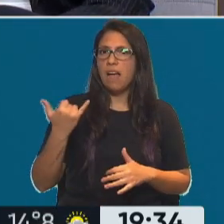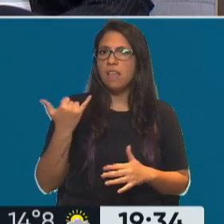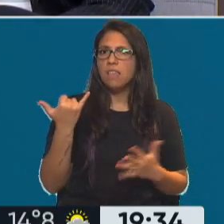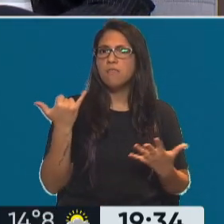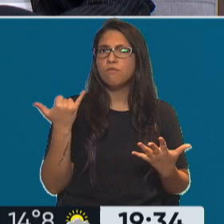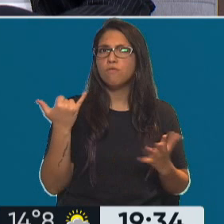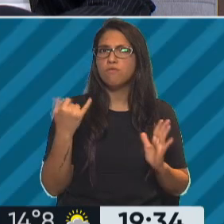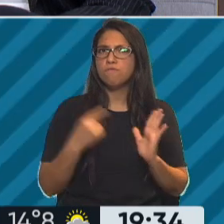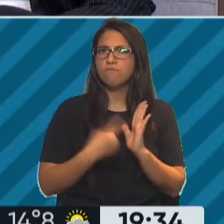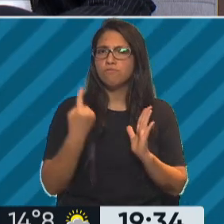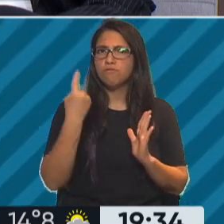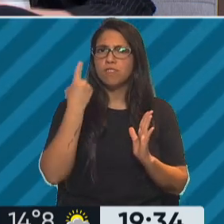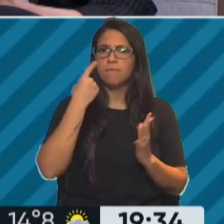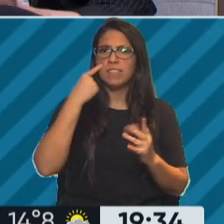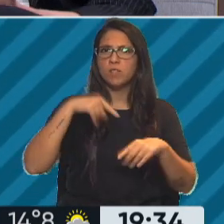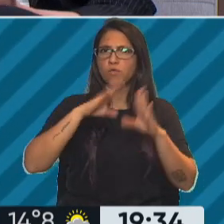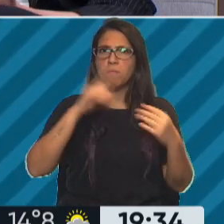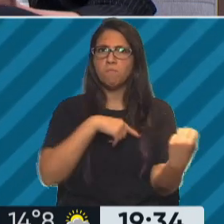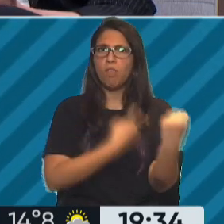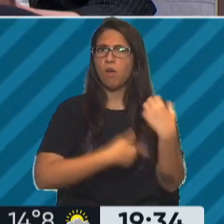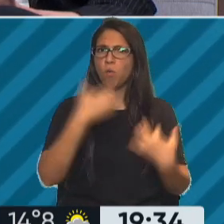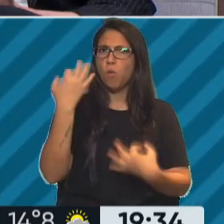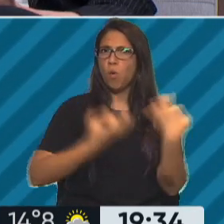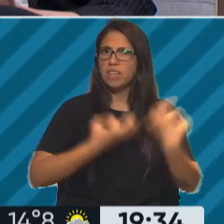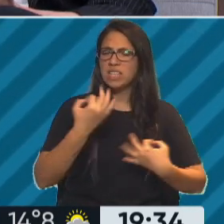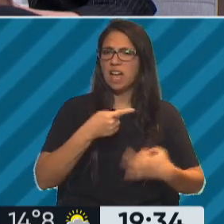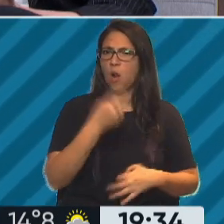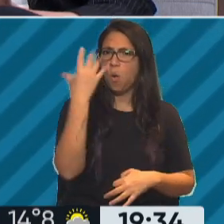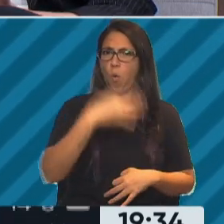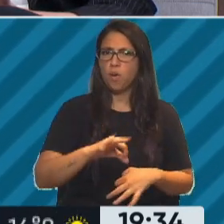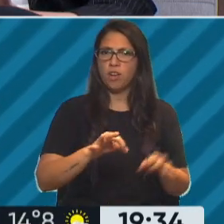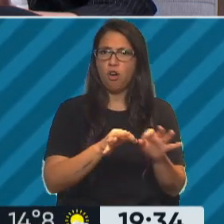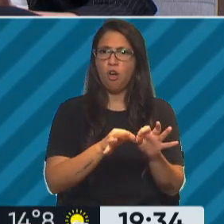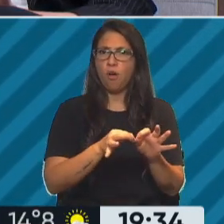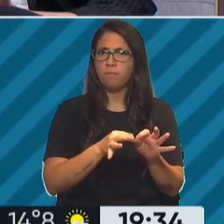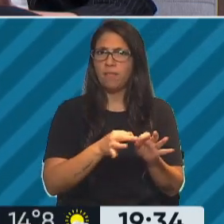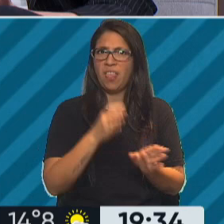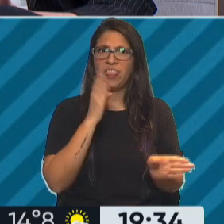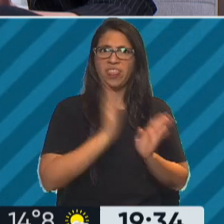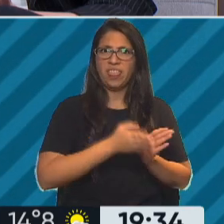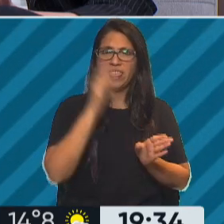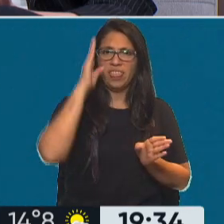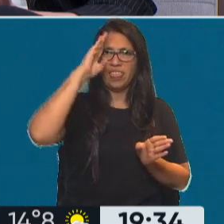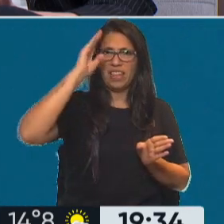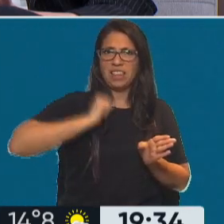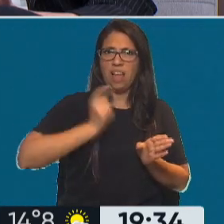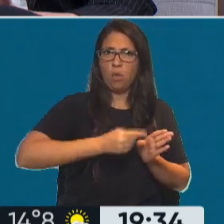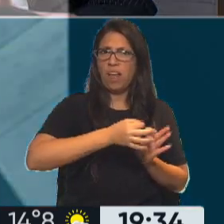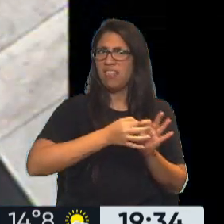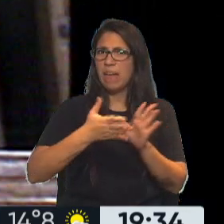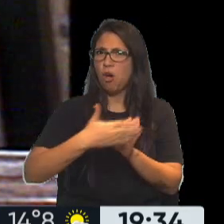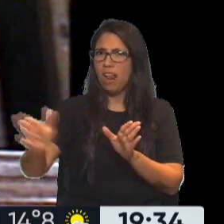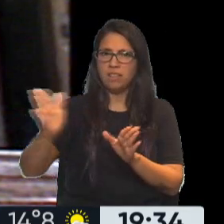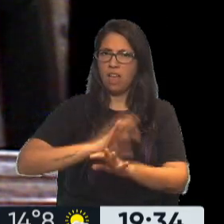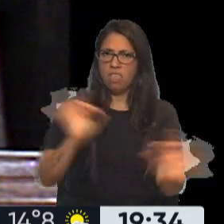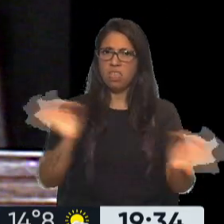resguardo institucional. El Poder Judicial, Horacio, fue el único que no se democratizó después de la última dictadura cívico-militar. Mirá vos, no